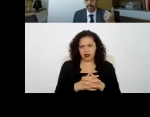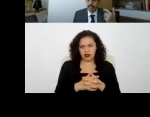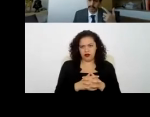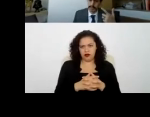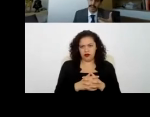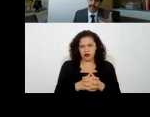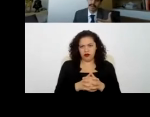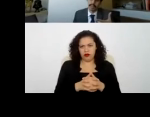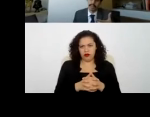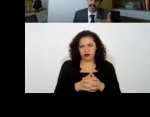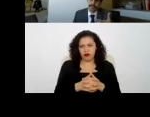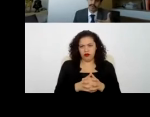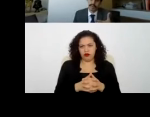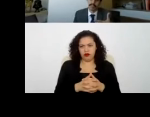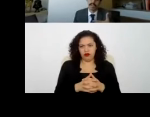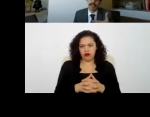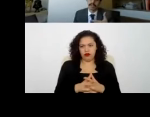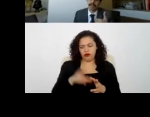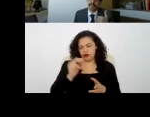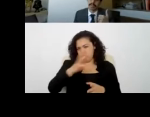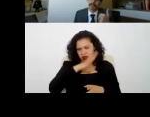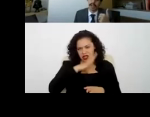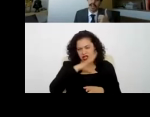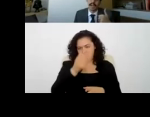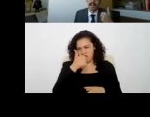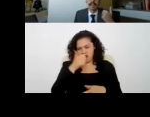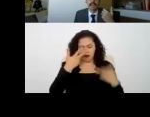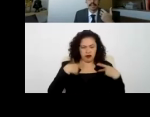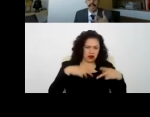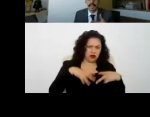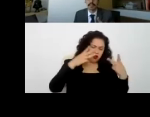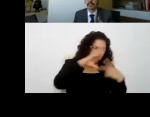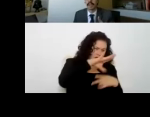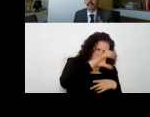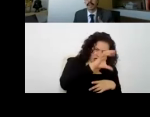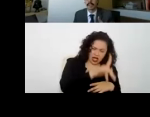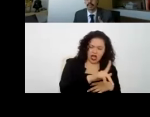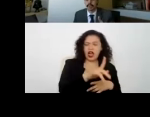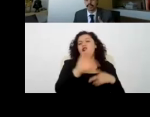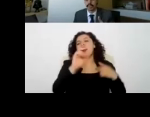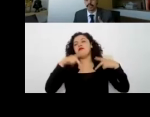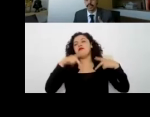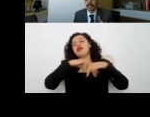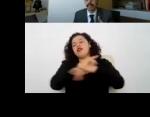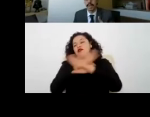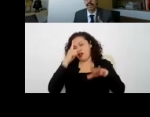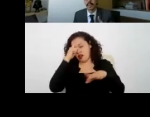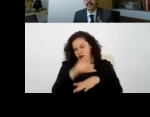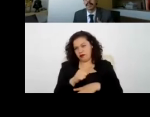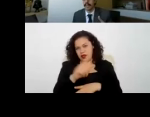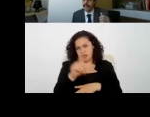completo, denominación o razón social si es una persona moral, datos de la escritura